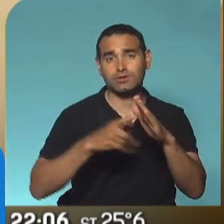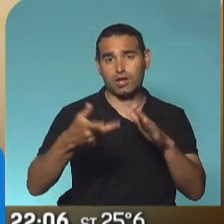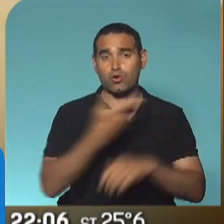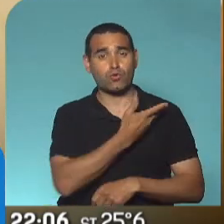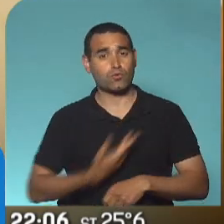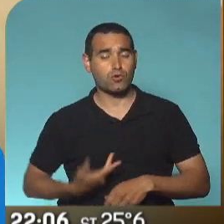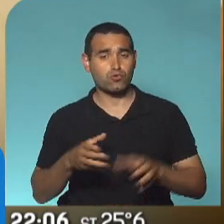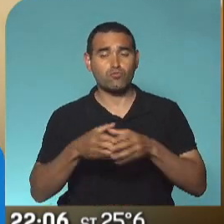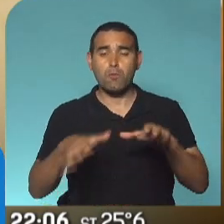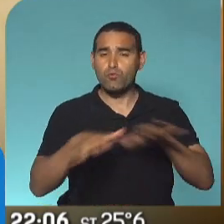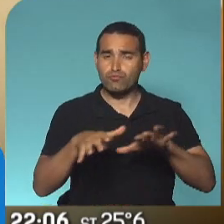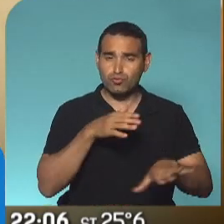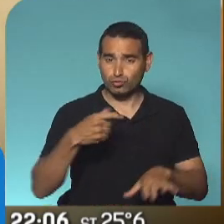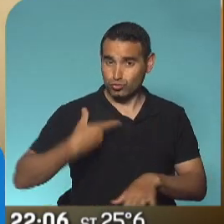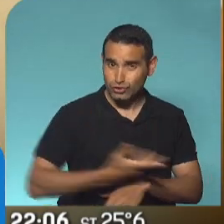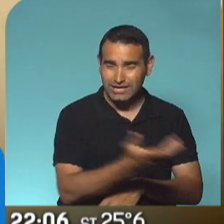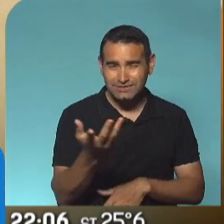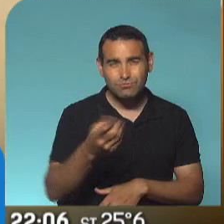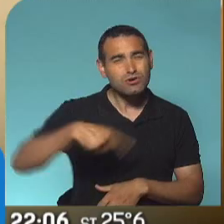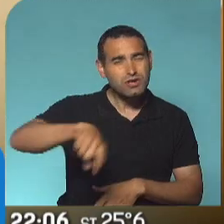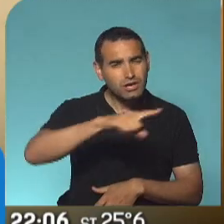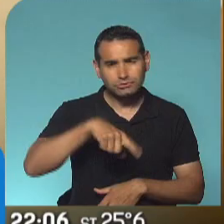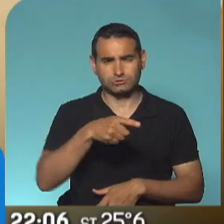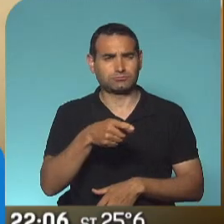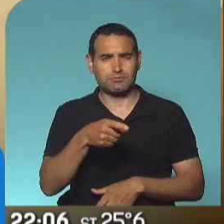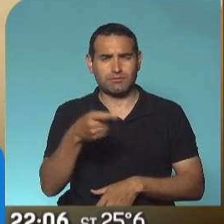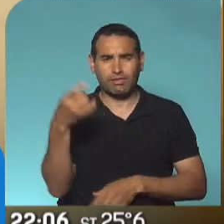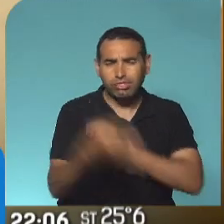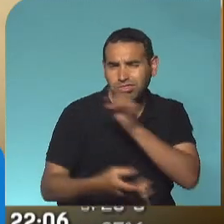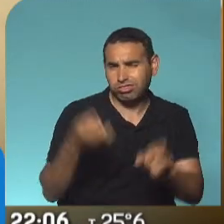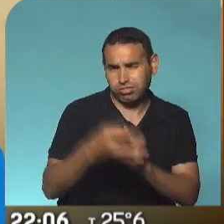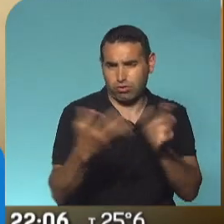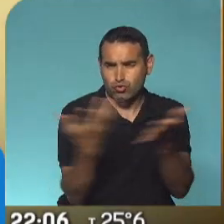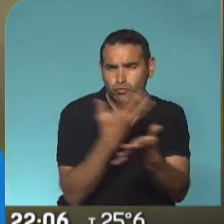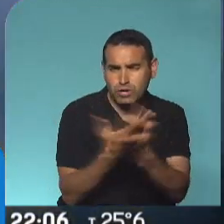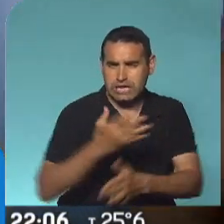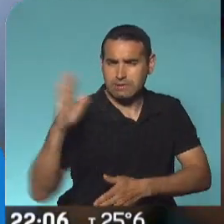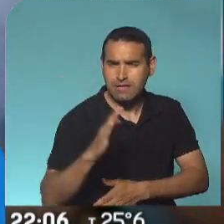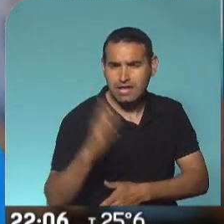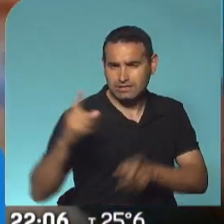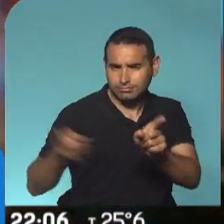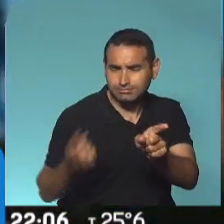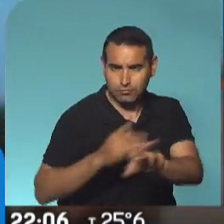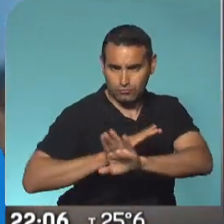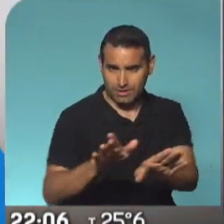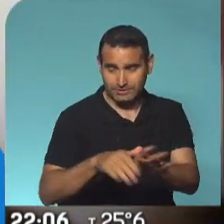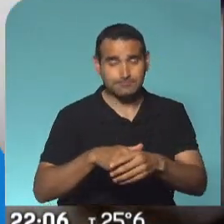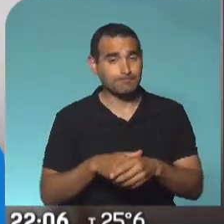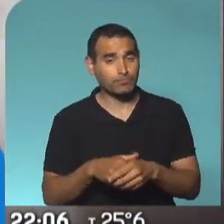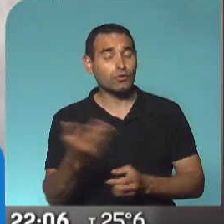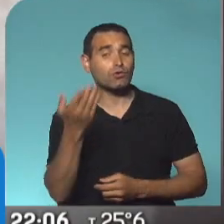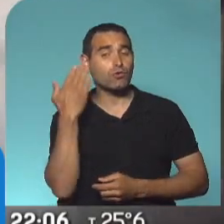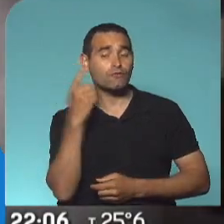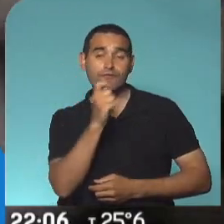del socialismo, no sean hostigados, perseguidos, amenazados. En conferencia de prensa, junto a